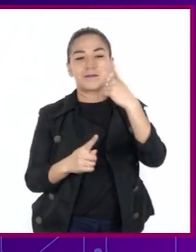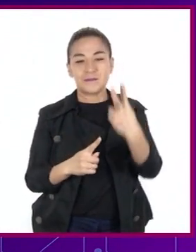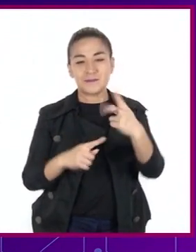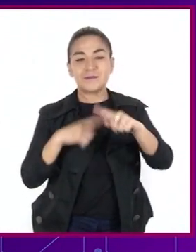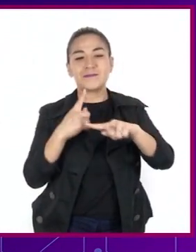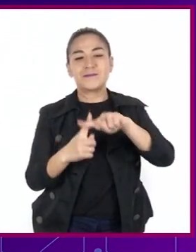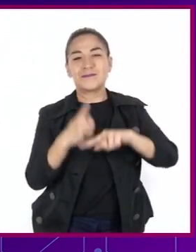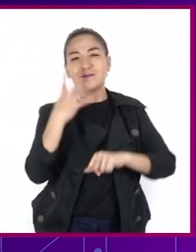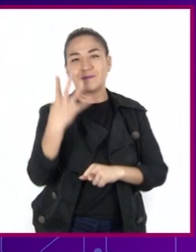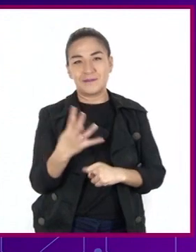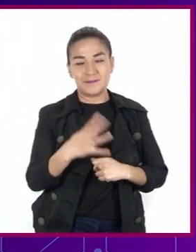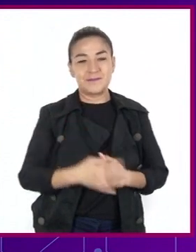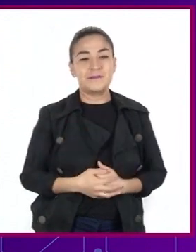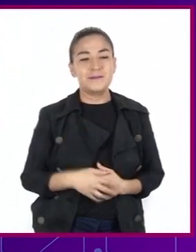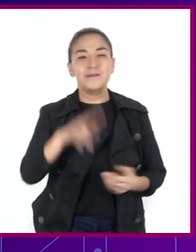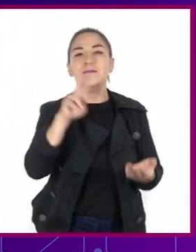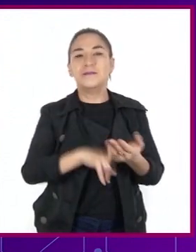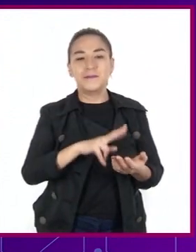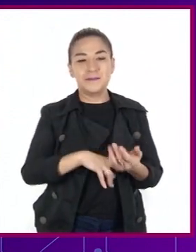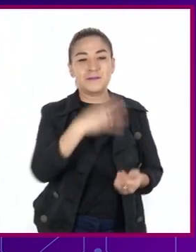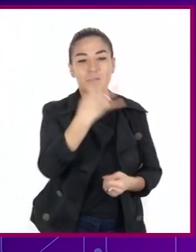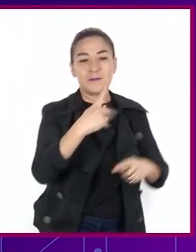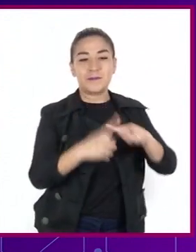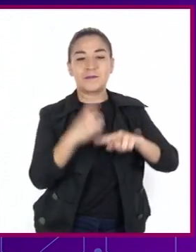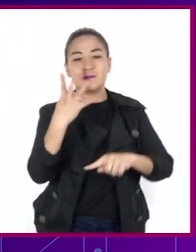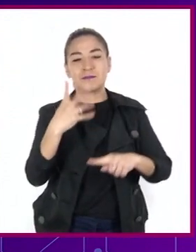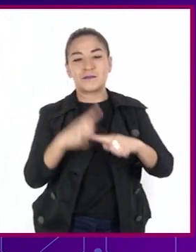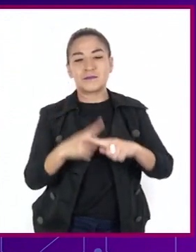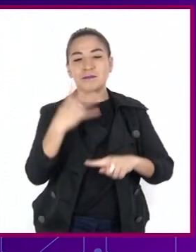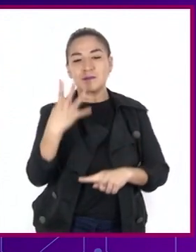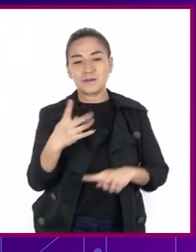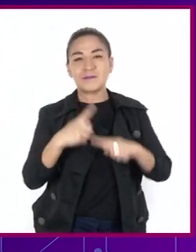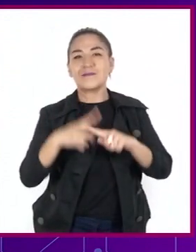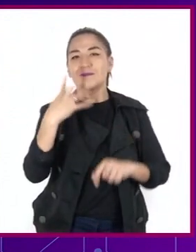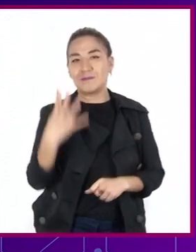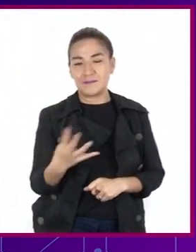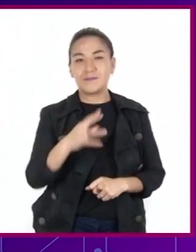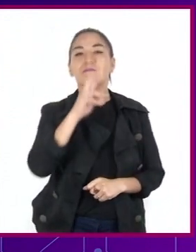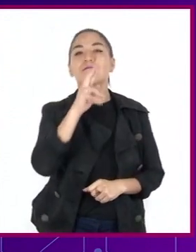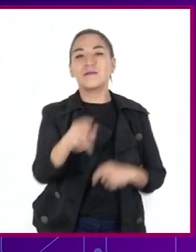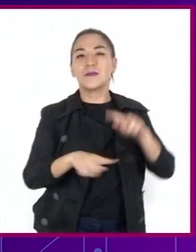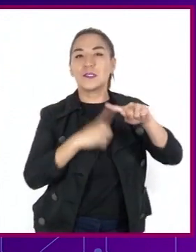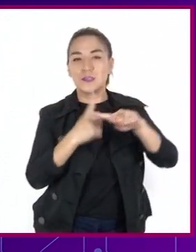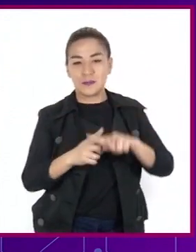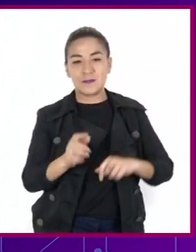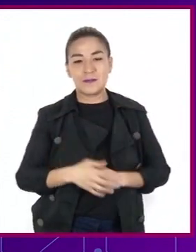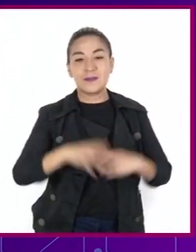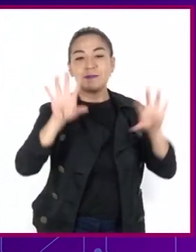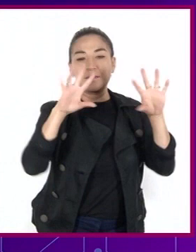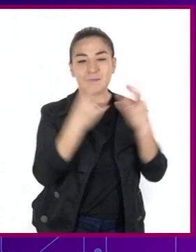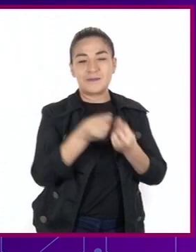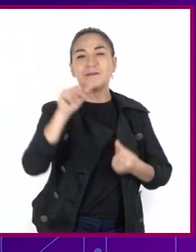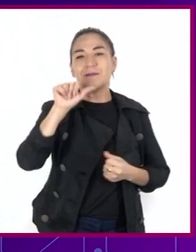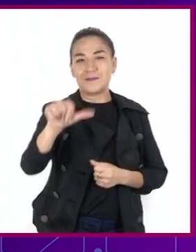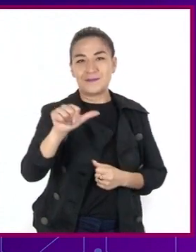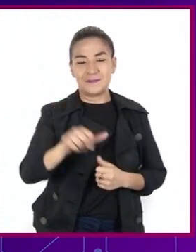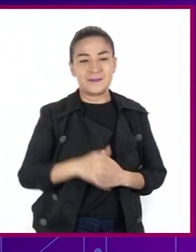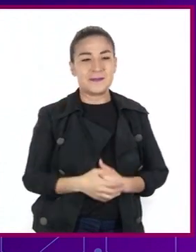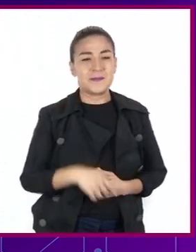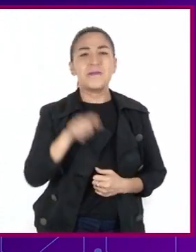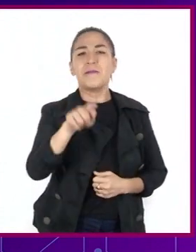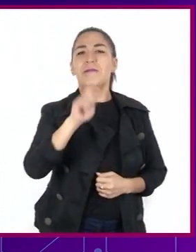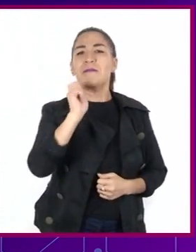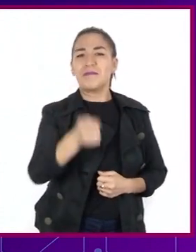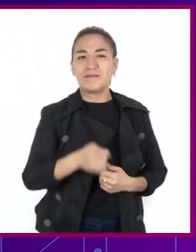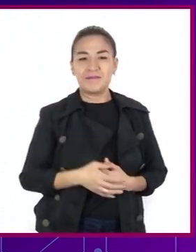más 4 es igual a 4 más 4 más 4 más 4. Resolvemos la suma y el total es 16. Esto